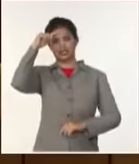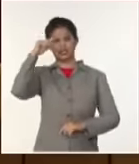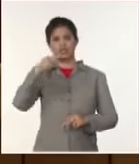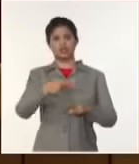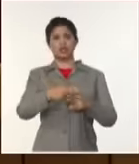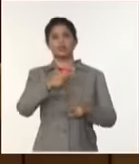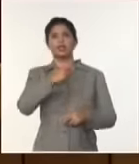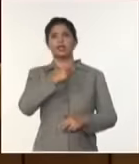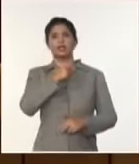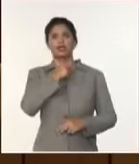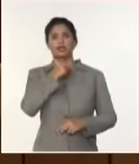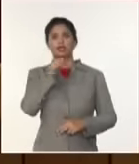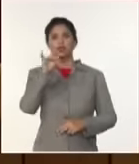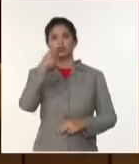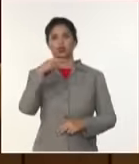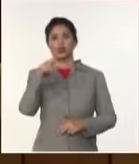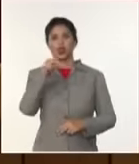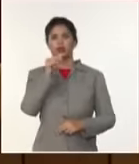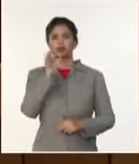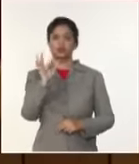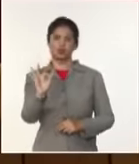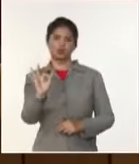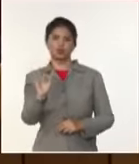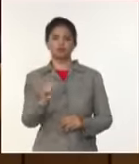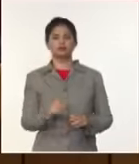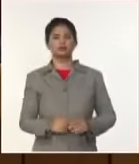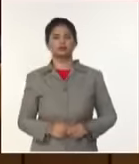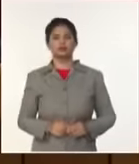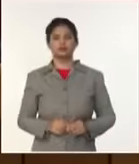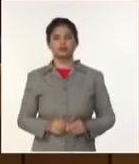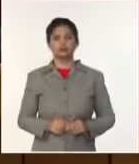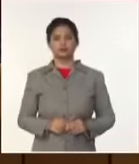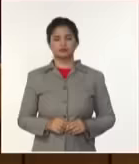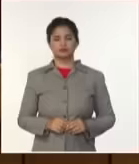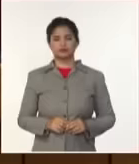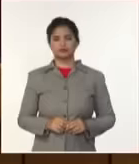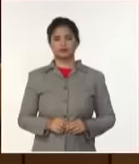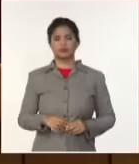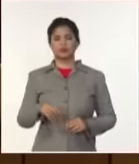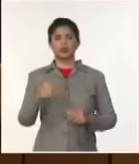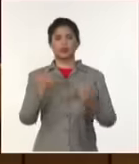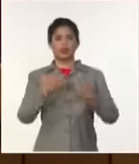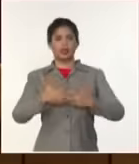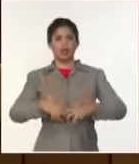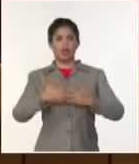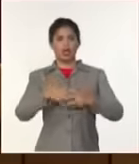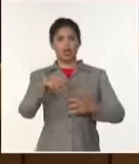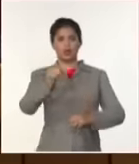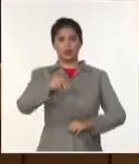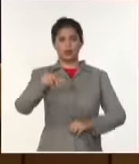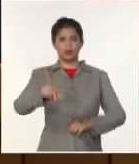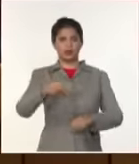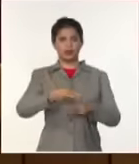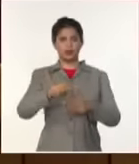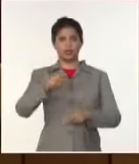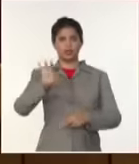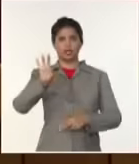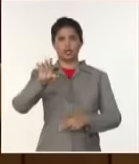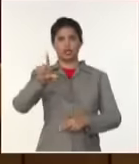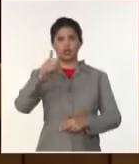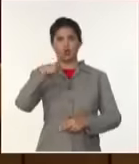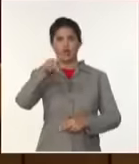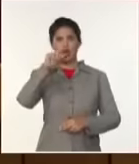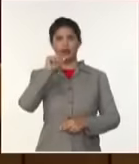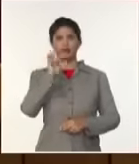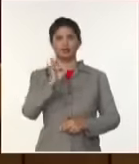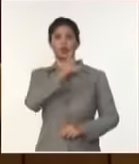Arribes Esteves, Enrique Moreno y Emilio Arrimán, los productores agropecuarios Rolando Benítez de Tahón, diputado